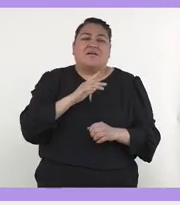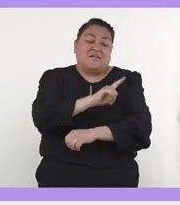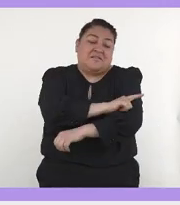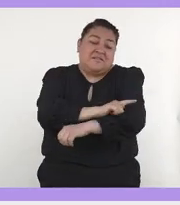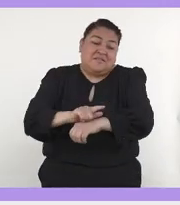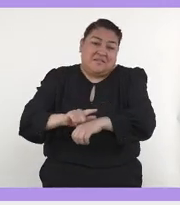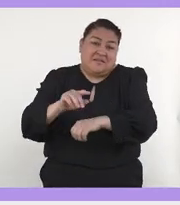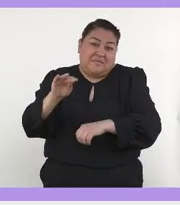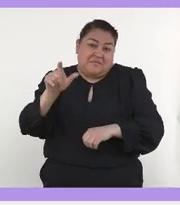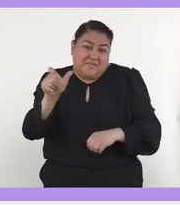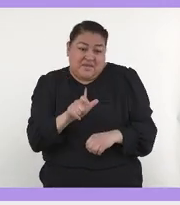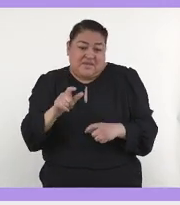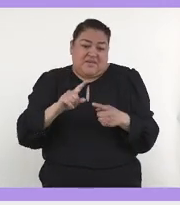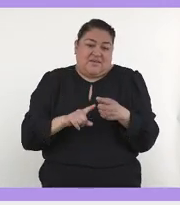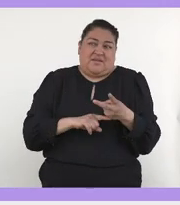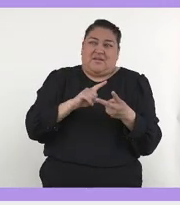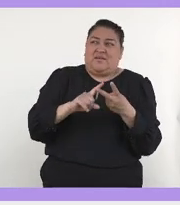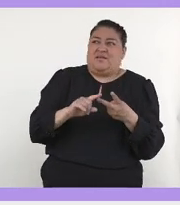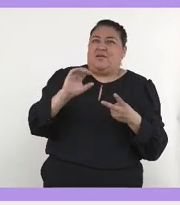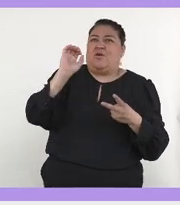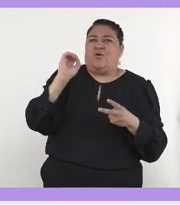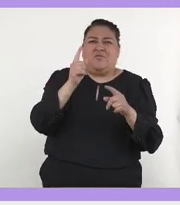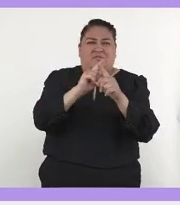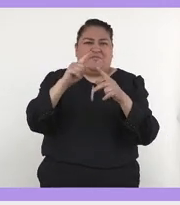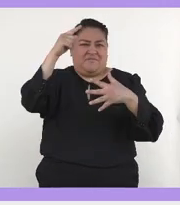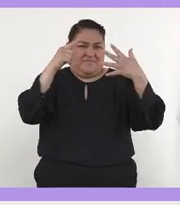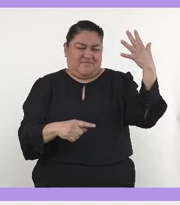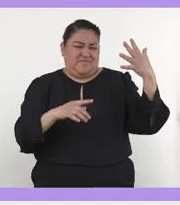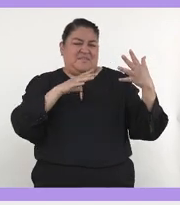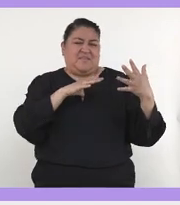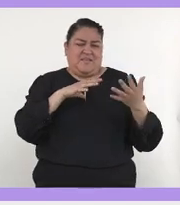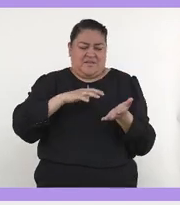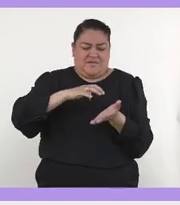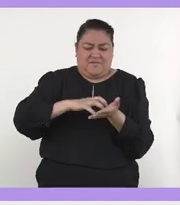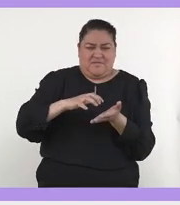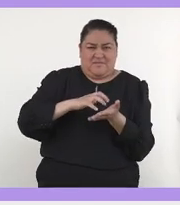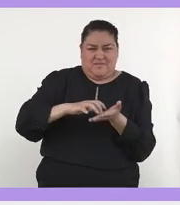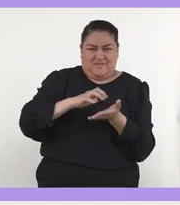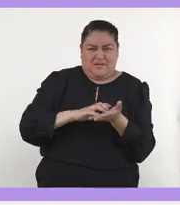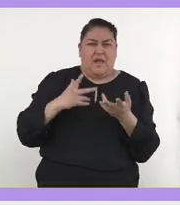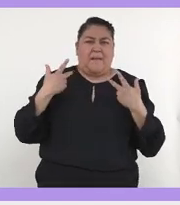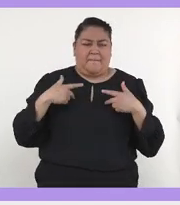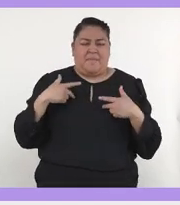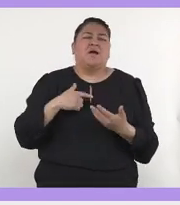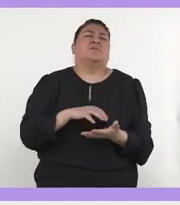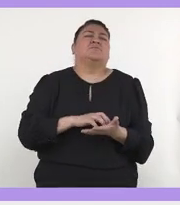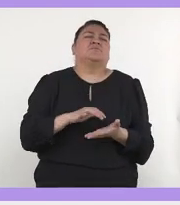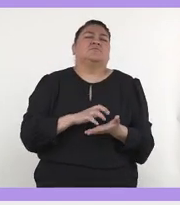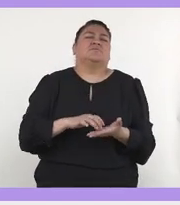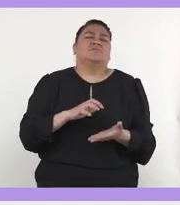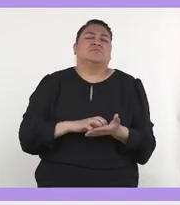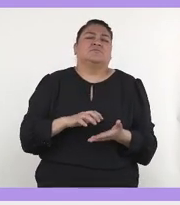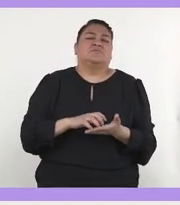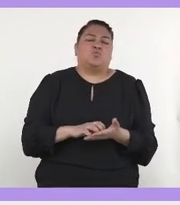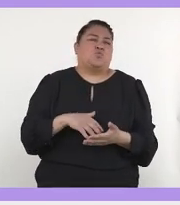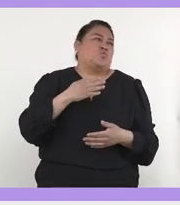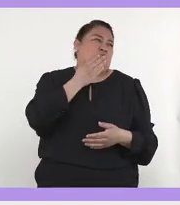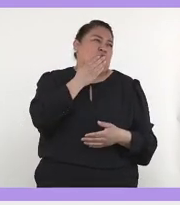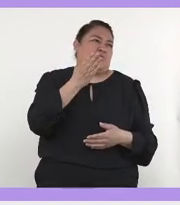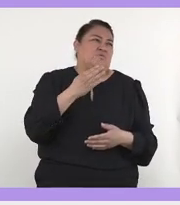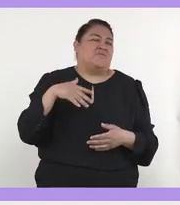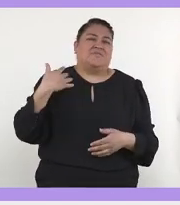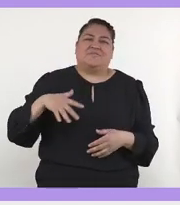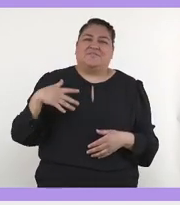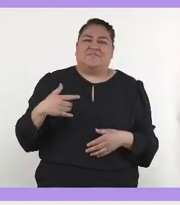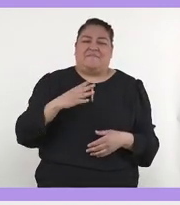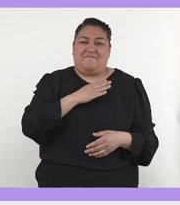femenil de la selección de todo tener toda esta información disponible en braille para las personas ciegas maravilloso eso también se debería hacer